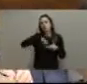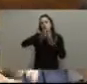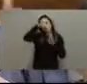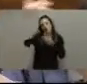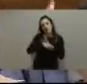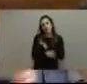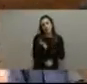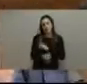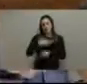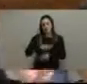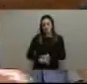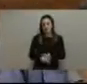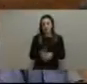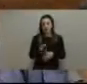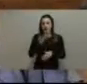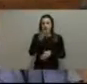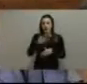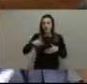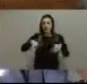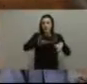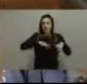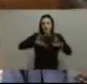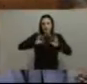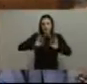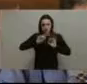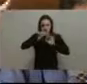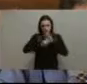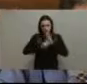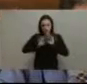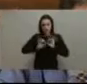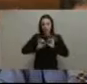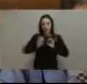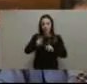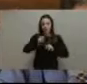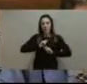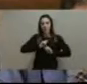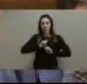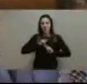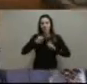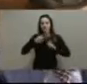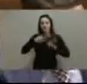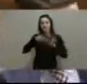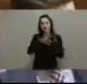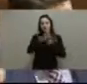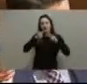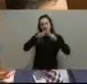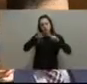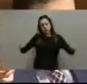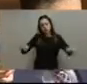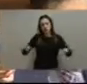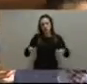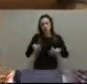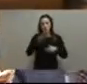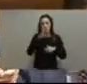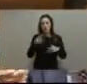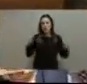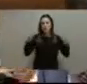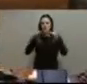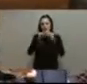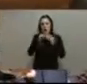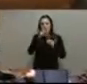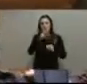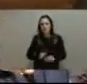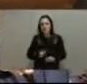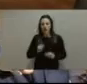profundizar. Y esas pautas y esos espacios que nos da dista mucho de coincidir con esas palabras eufóricas y